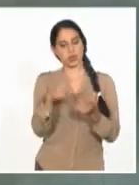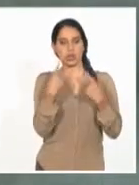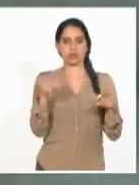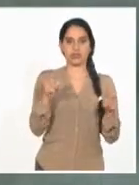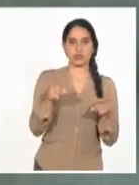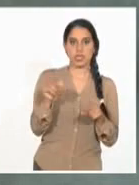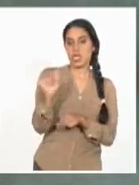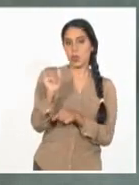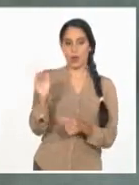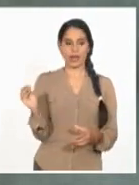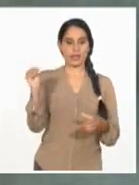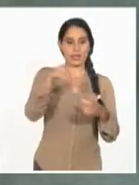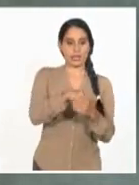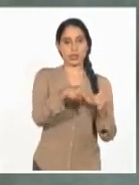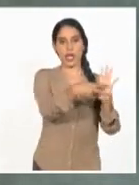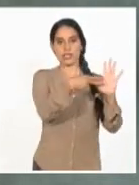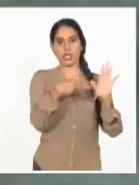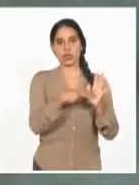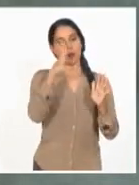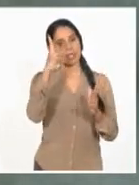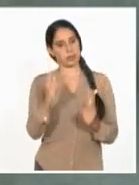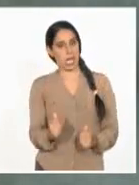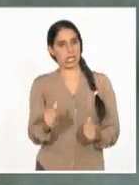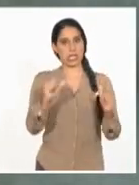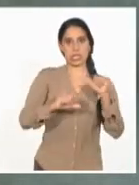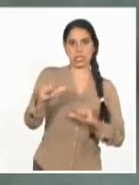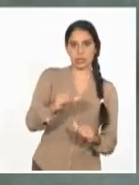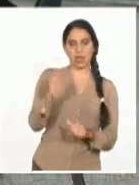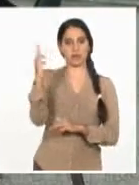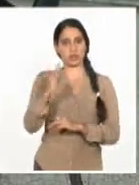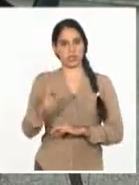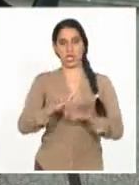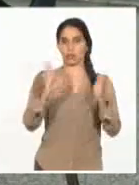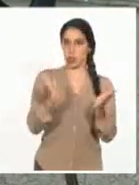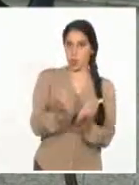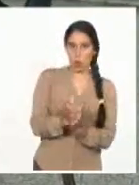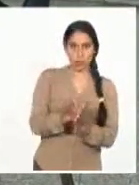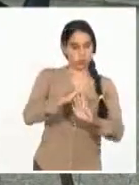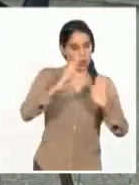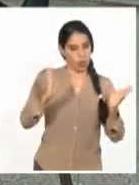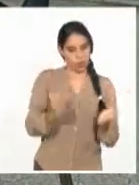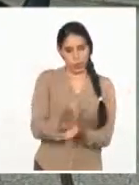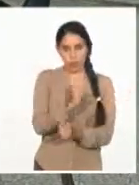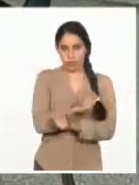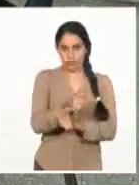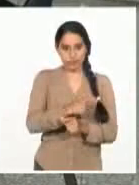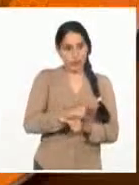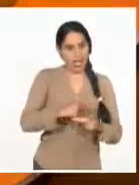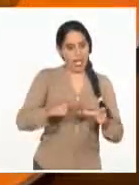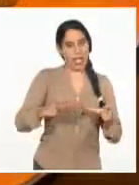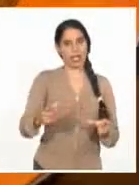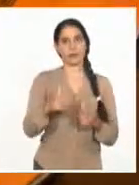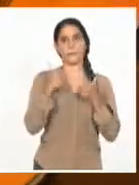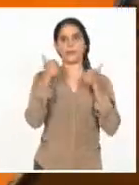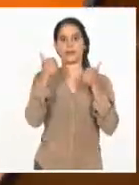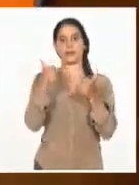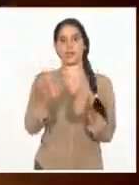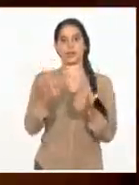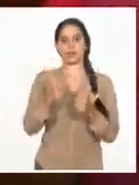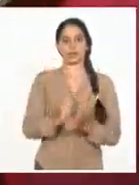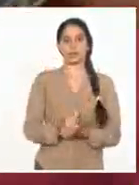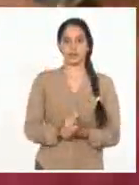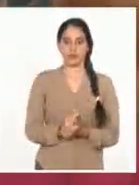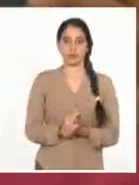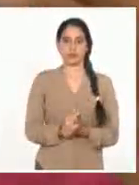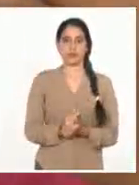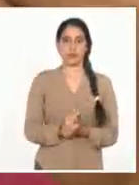igual se imparten todas las asignaturas, te dan una enseñanza completa. En la Escuela Vocacional de Arte Luis Casas Romero, desde